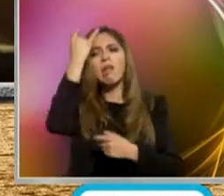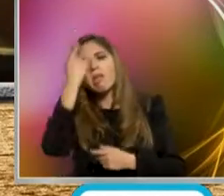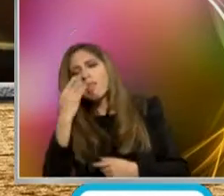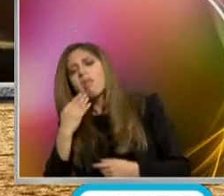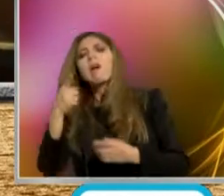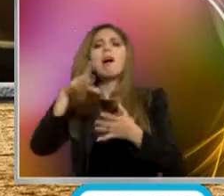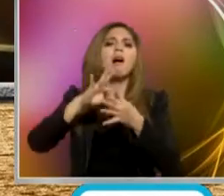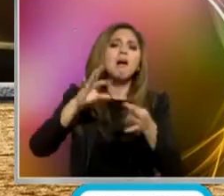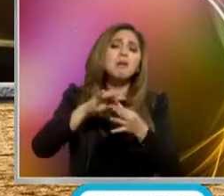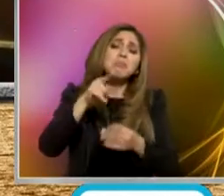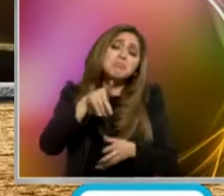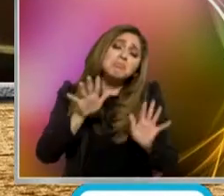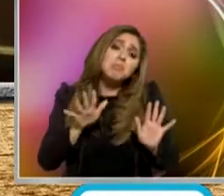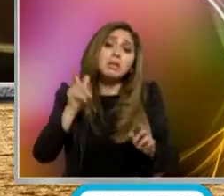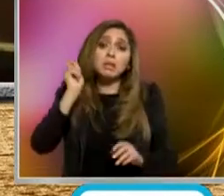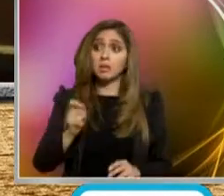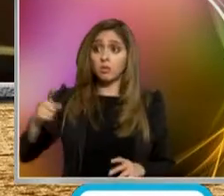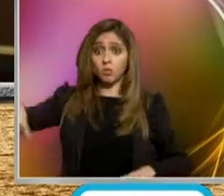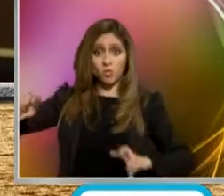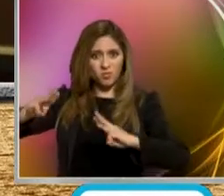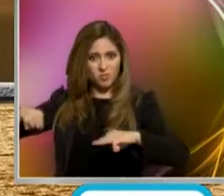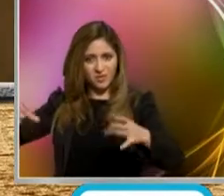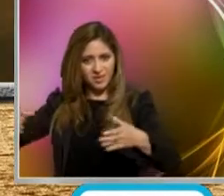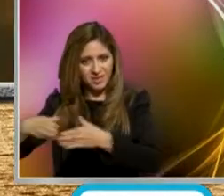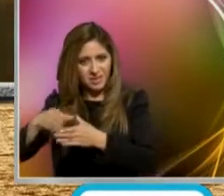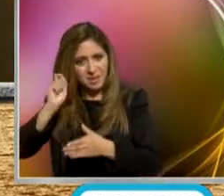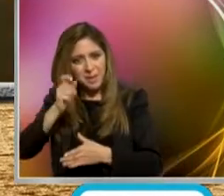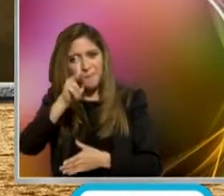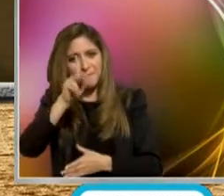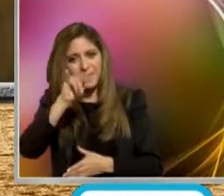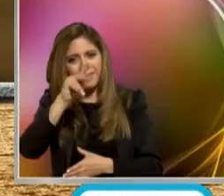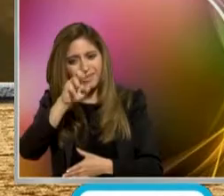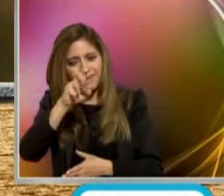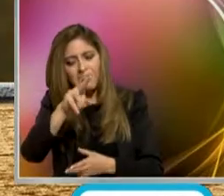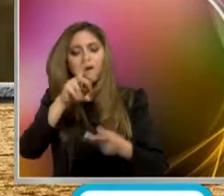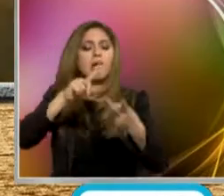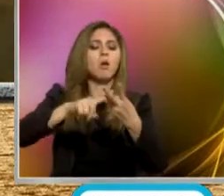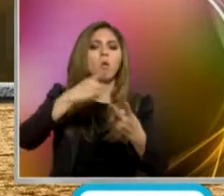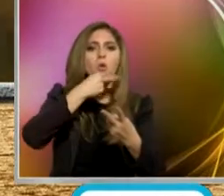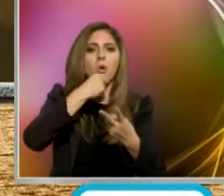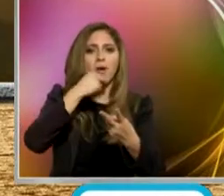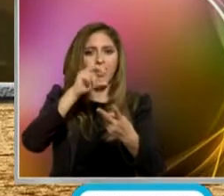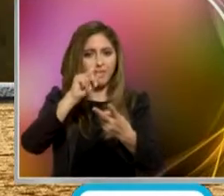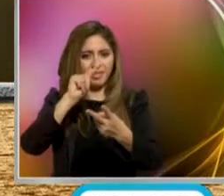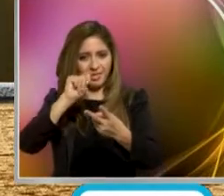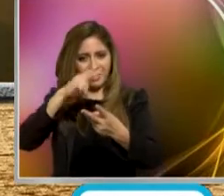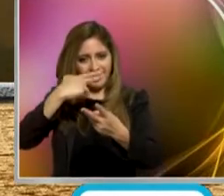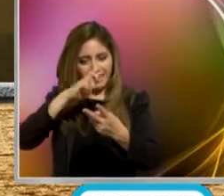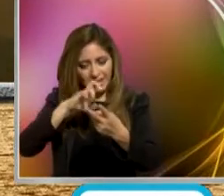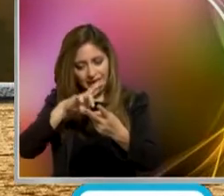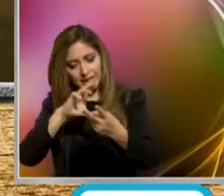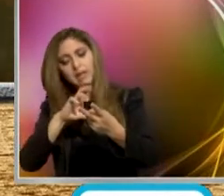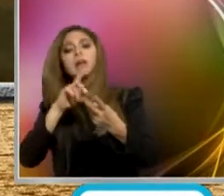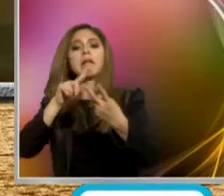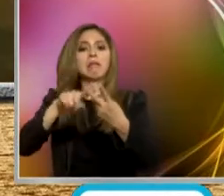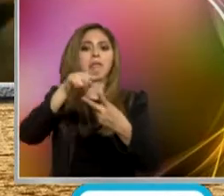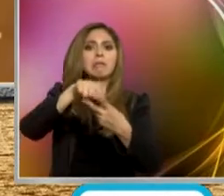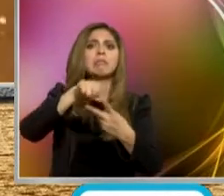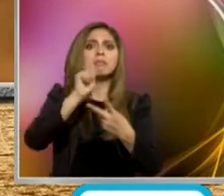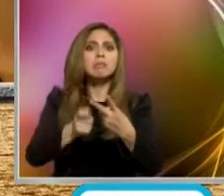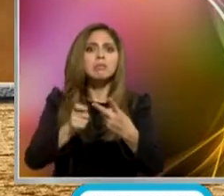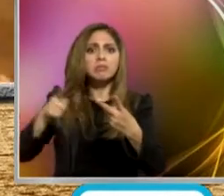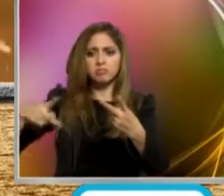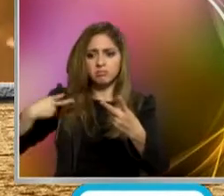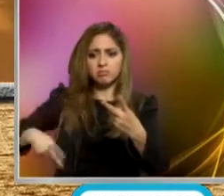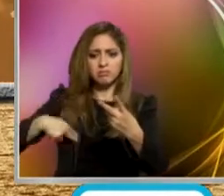show. Las bandas oscuras, en realidad, tú ves a Peter Murphy o tú ves a Dead Can Dance, por ejemplo, no se visten